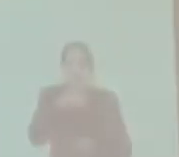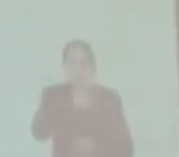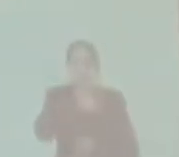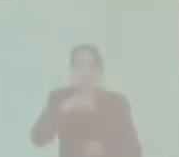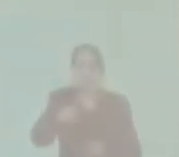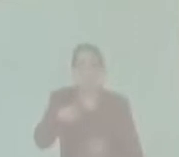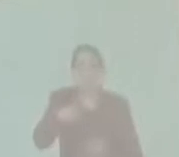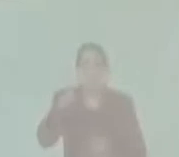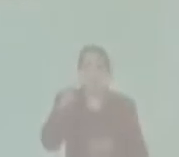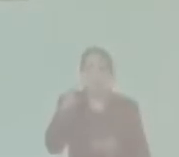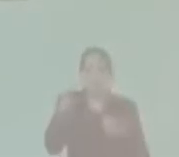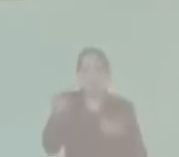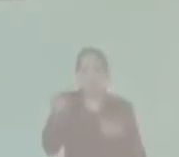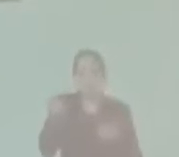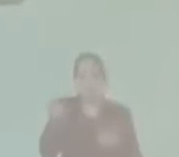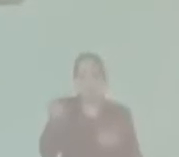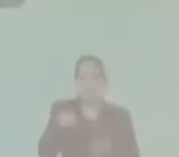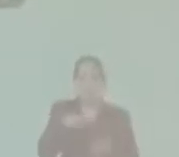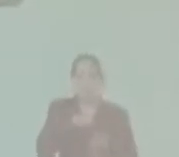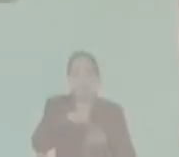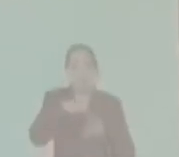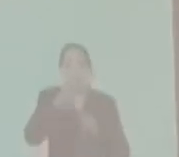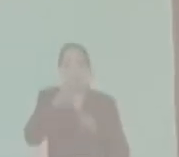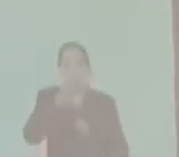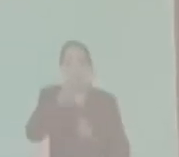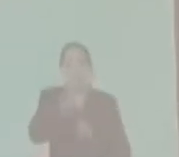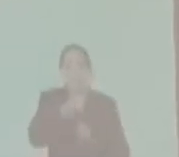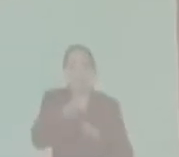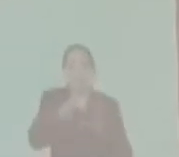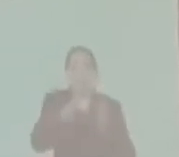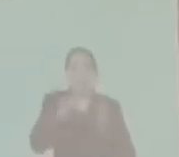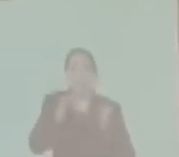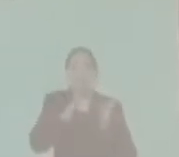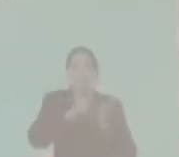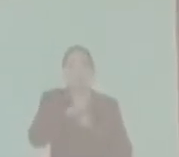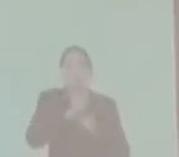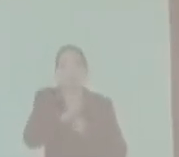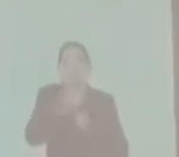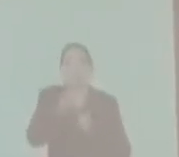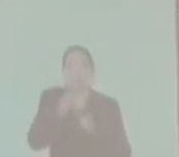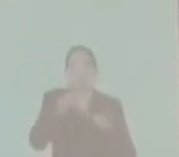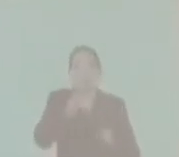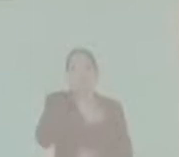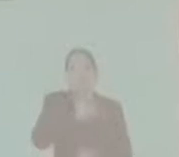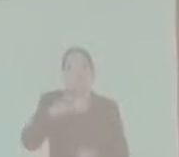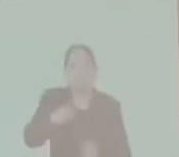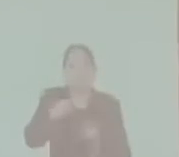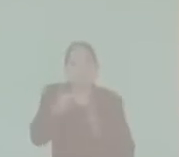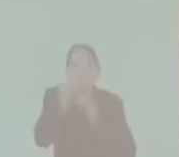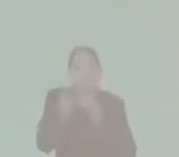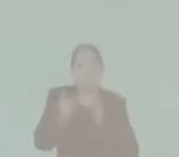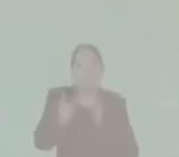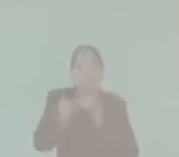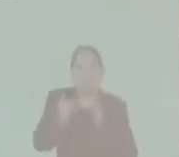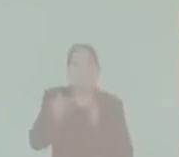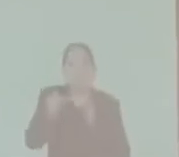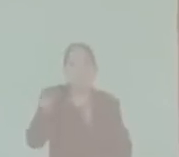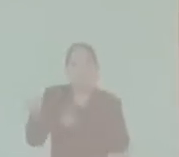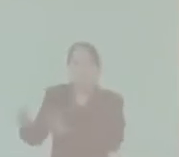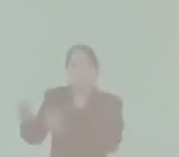actual administración entregaremos una ciudad con un endeudamiento menor en términos reales de la